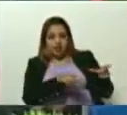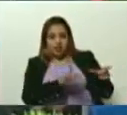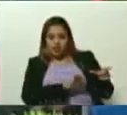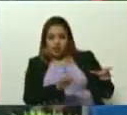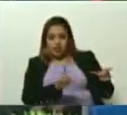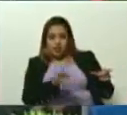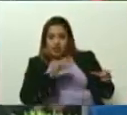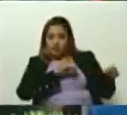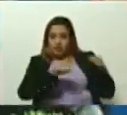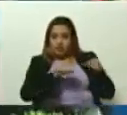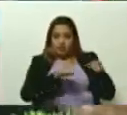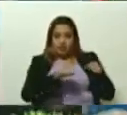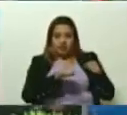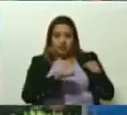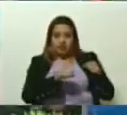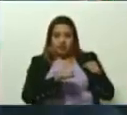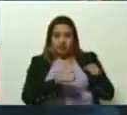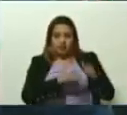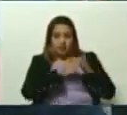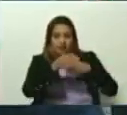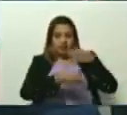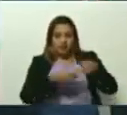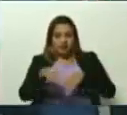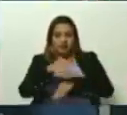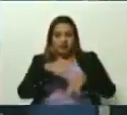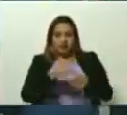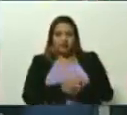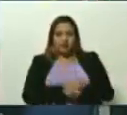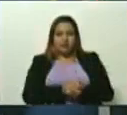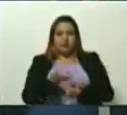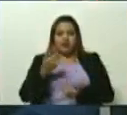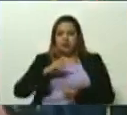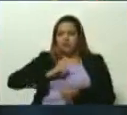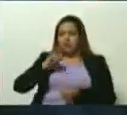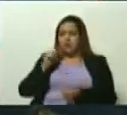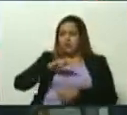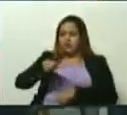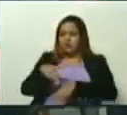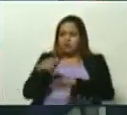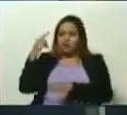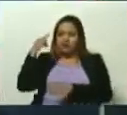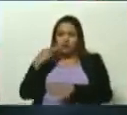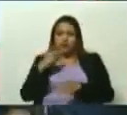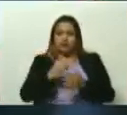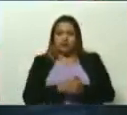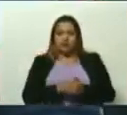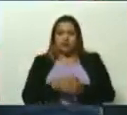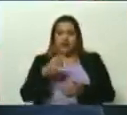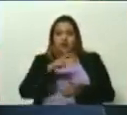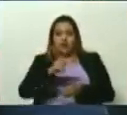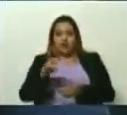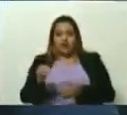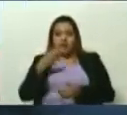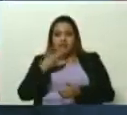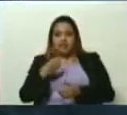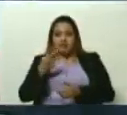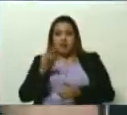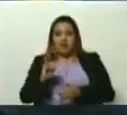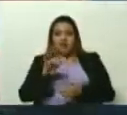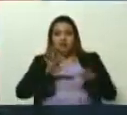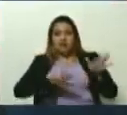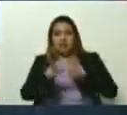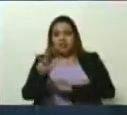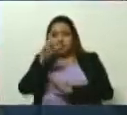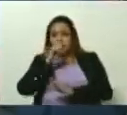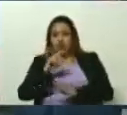está moviéndose todavía. Cuénteme, ministro. Bueno, tenemos la Policía Nacional Bolivariana que el 20 de diciembre cumple 13 años, un